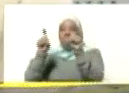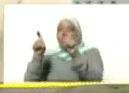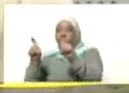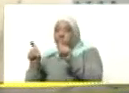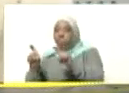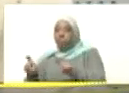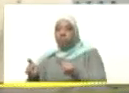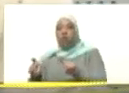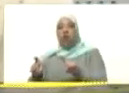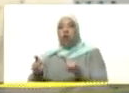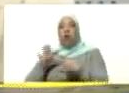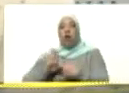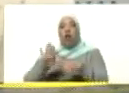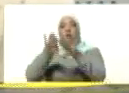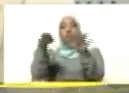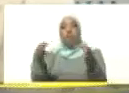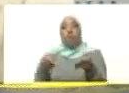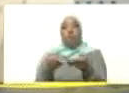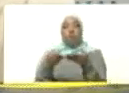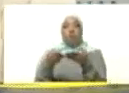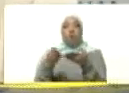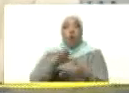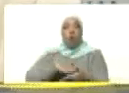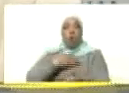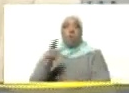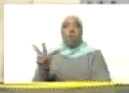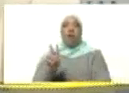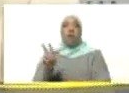y para mostrar al mundo las capacidades